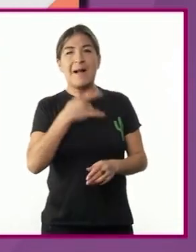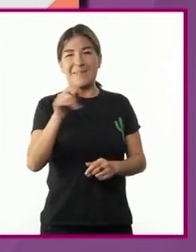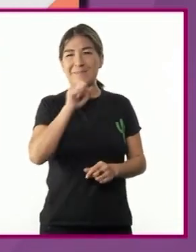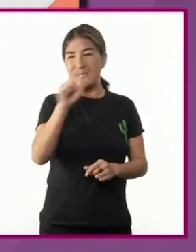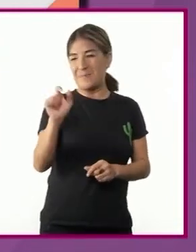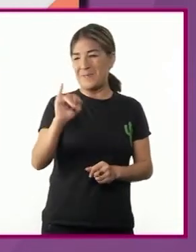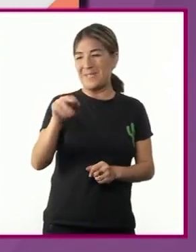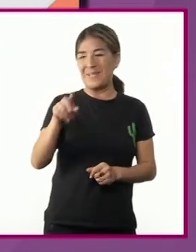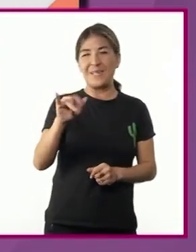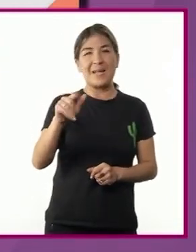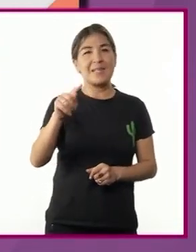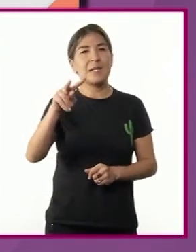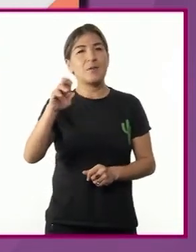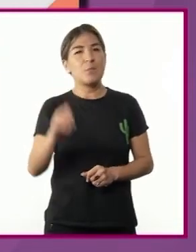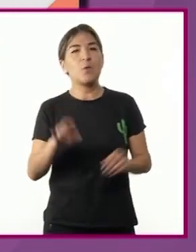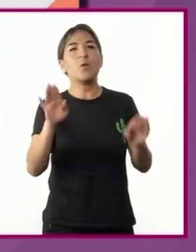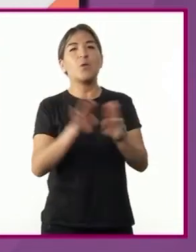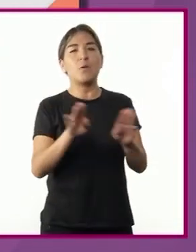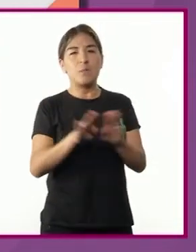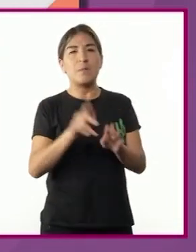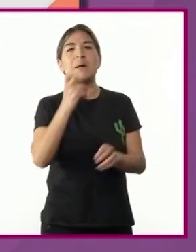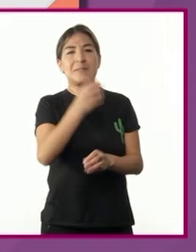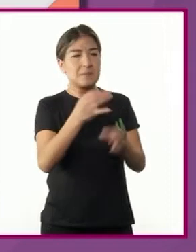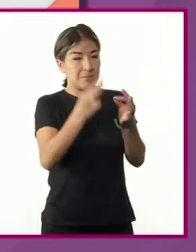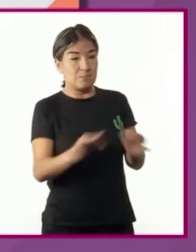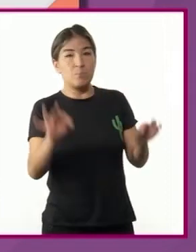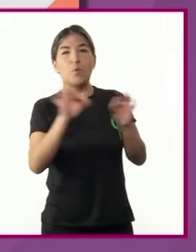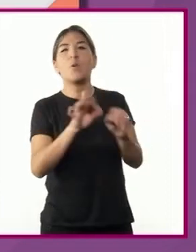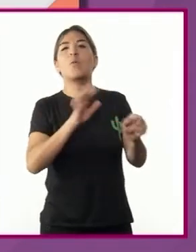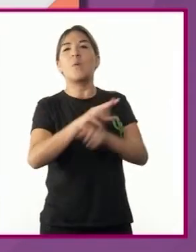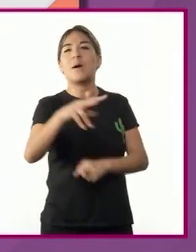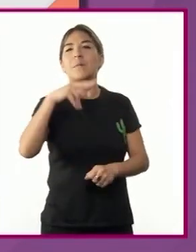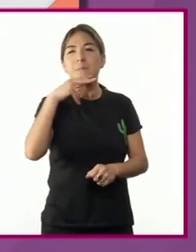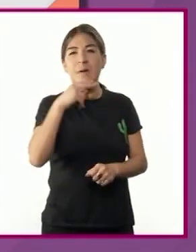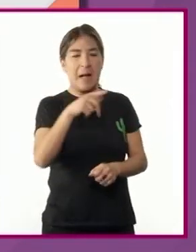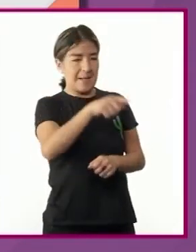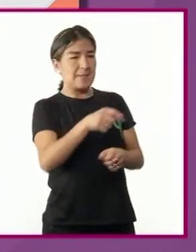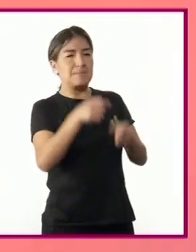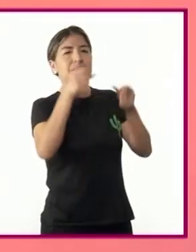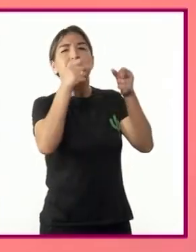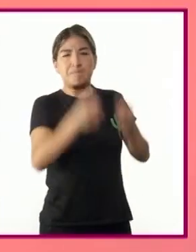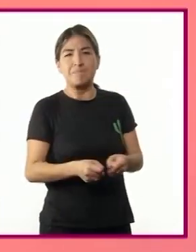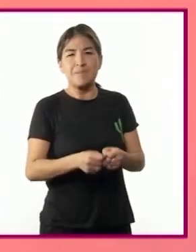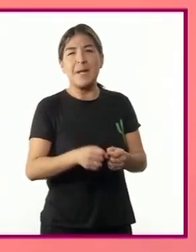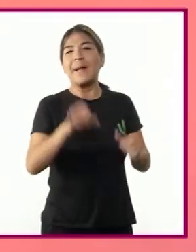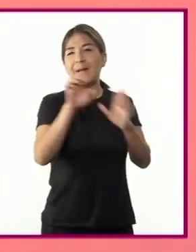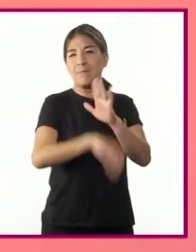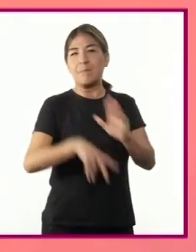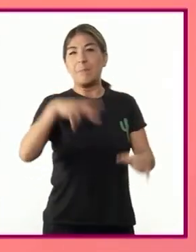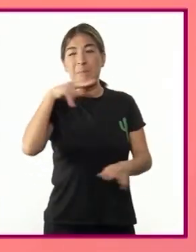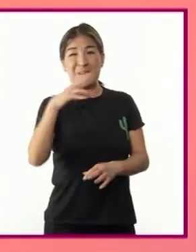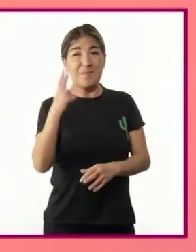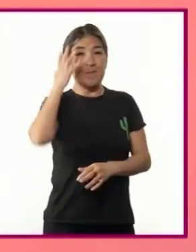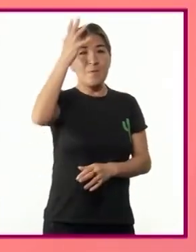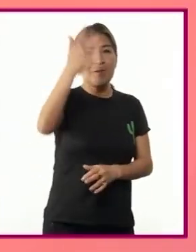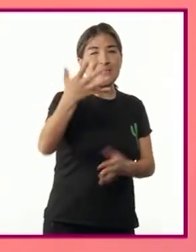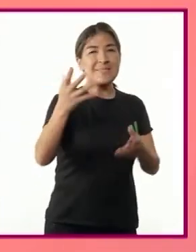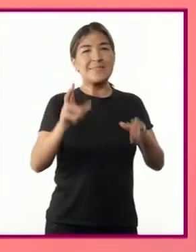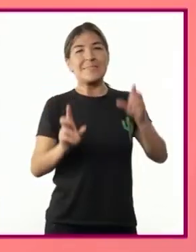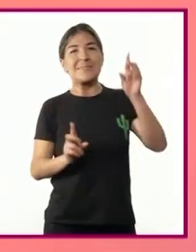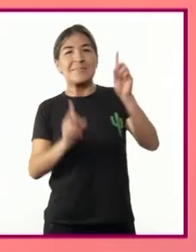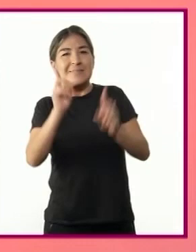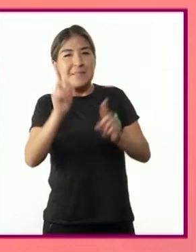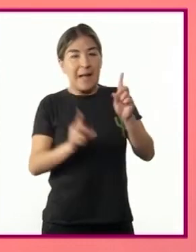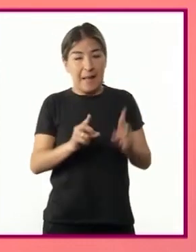pero también el verbo importa. Por ejemplo, un verbo en futuro es más incierto que uno